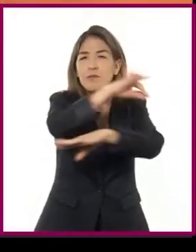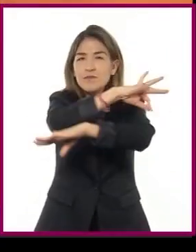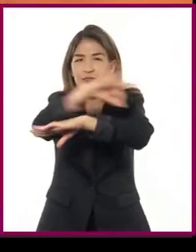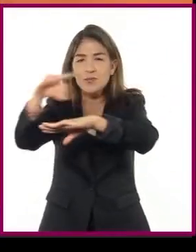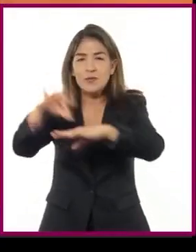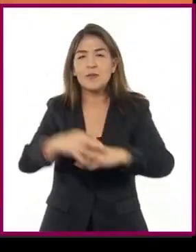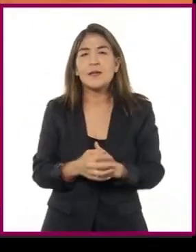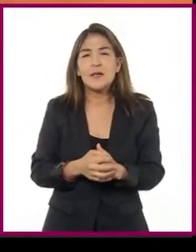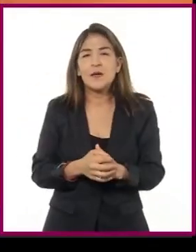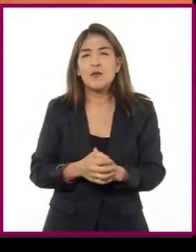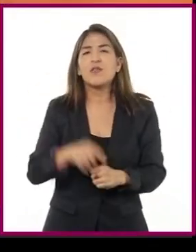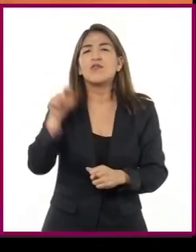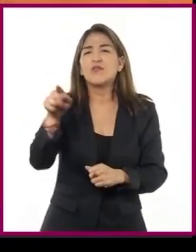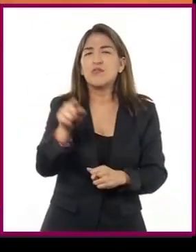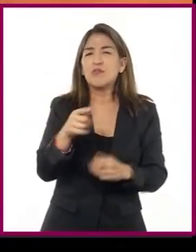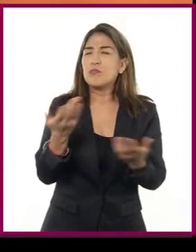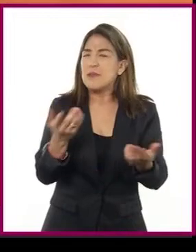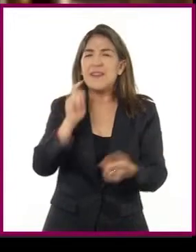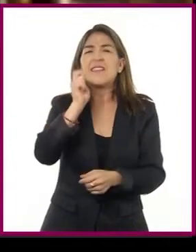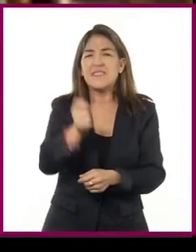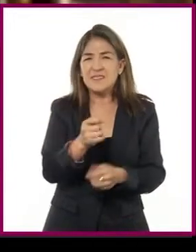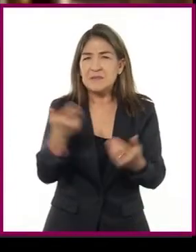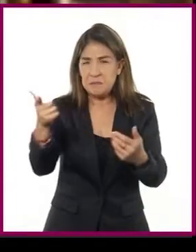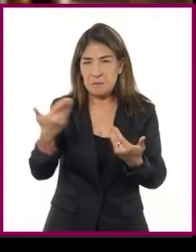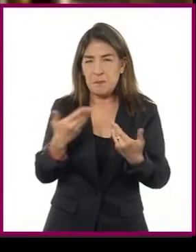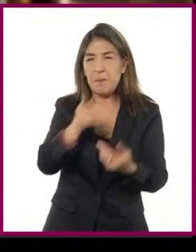¿Qué entiendes por punto y recta?